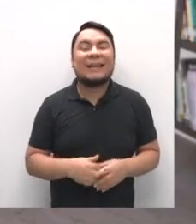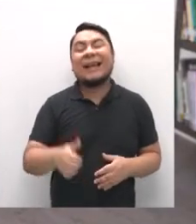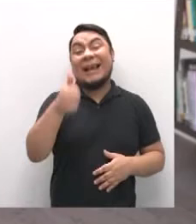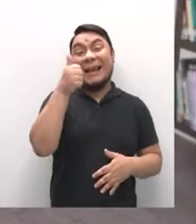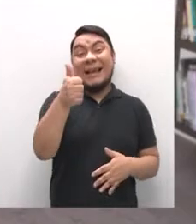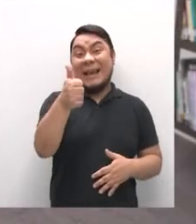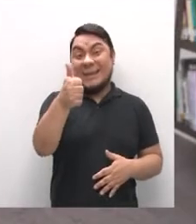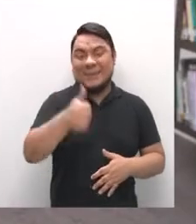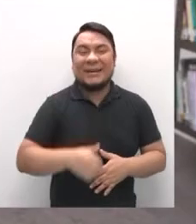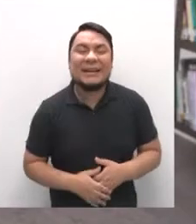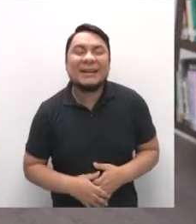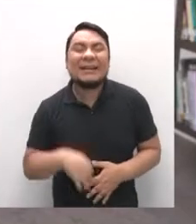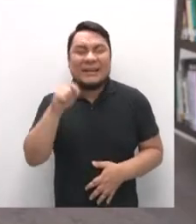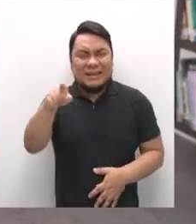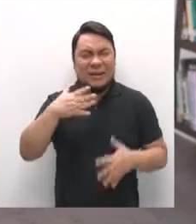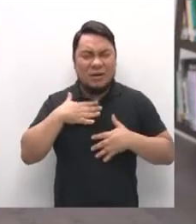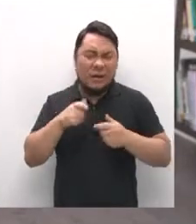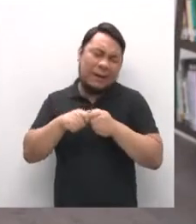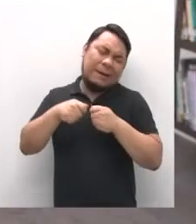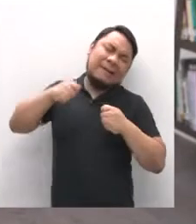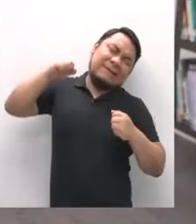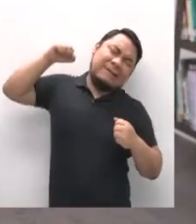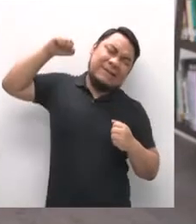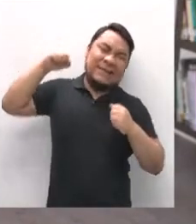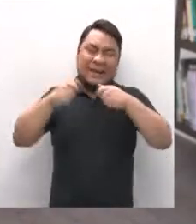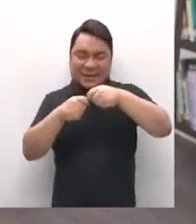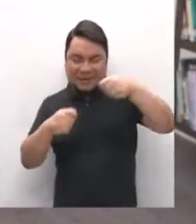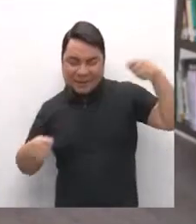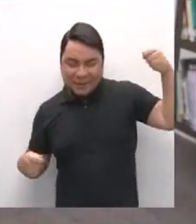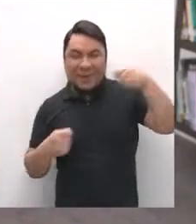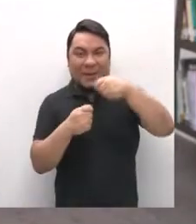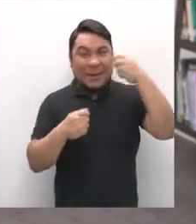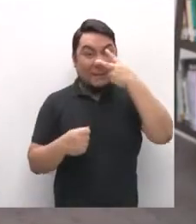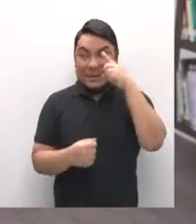¡Qué bien! ¡A estirarse mucho!